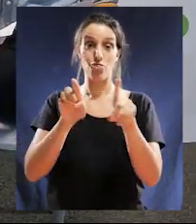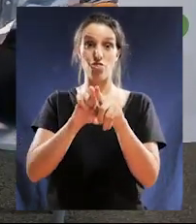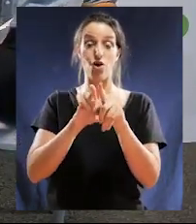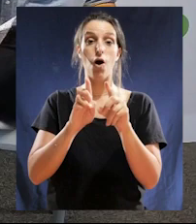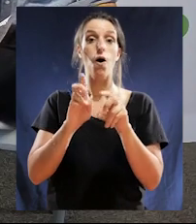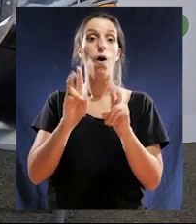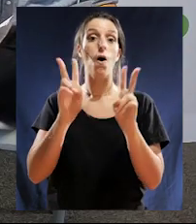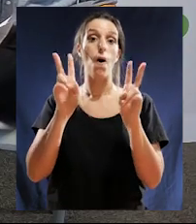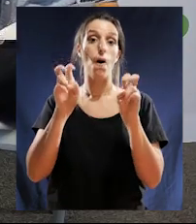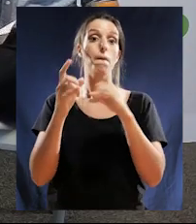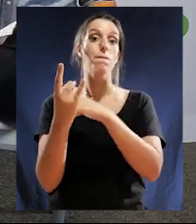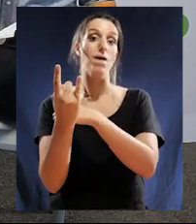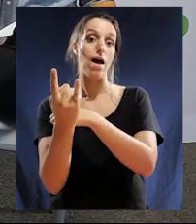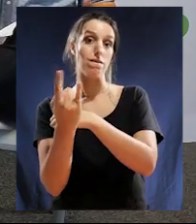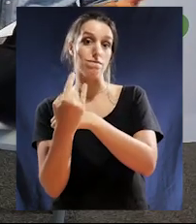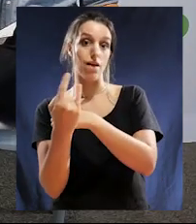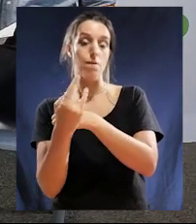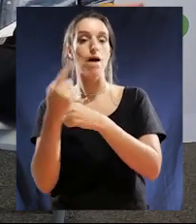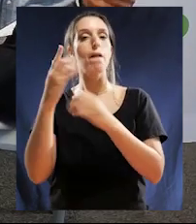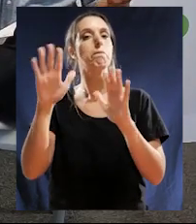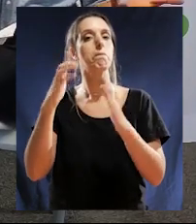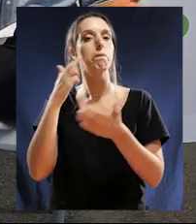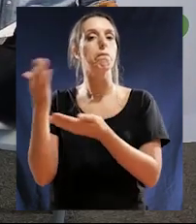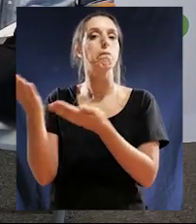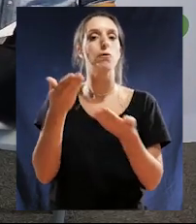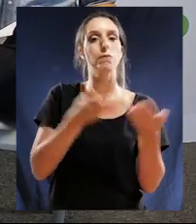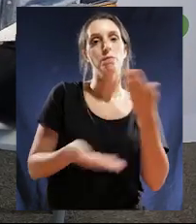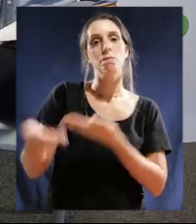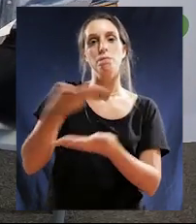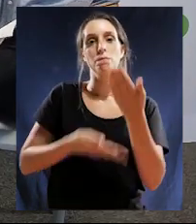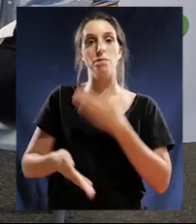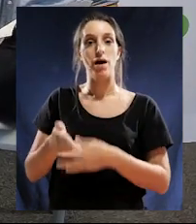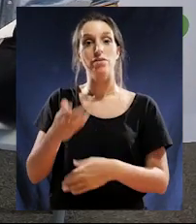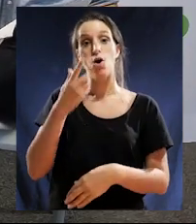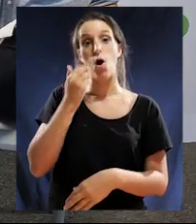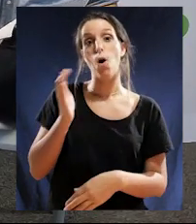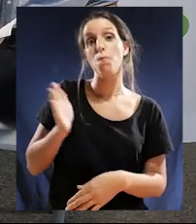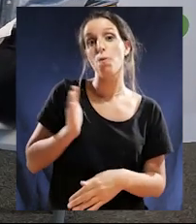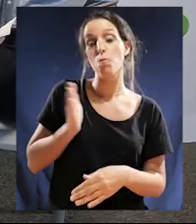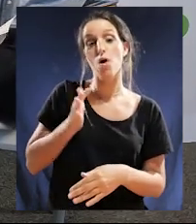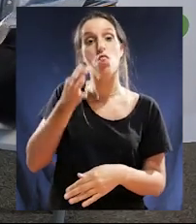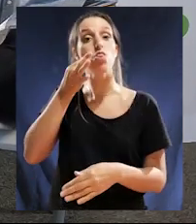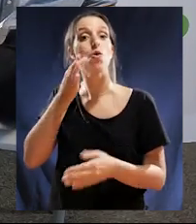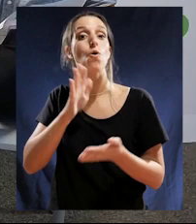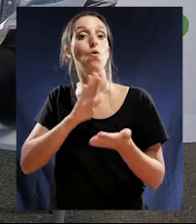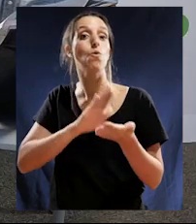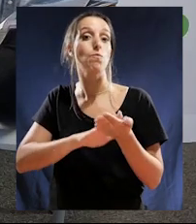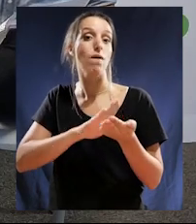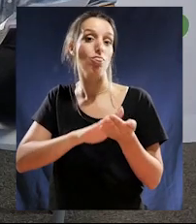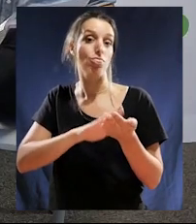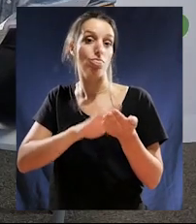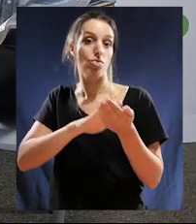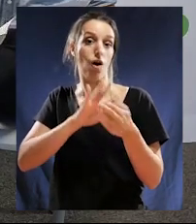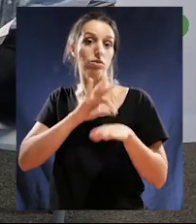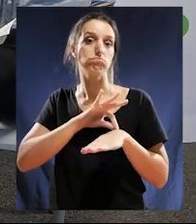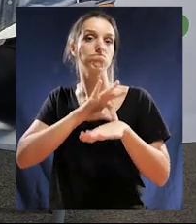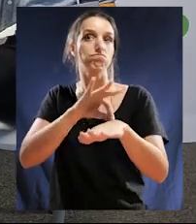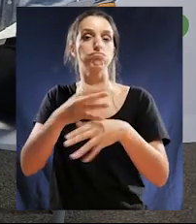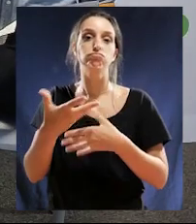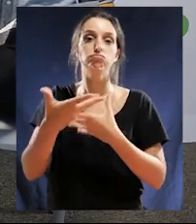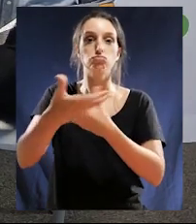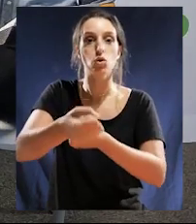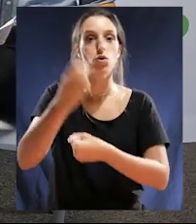Plan Ceibal para presentarles, compartir con todos y todas este documento, esta guía de